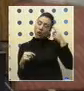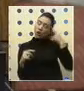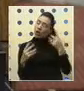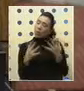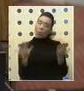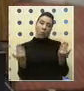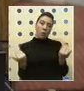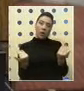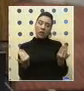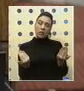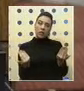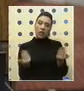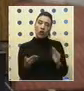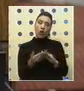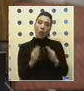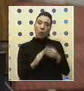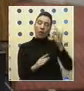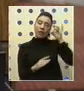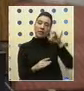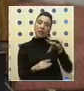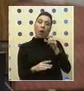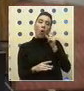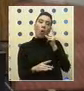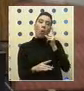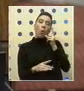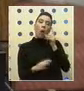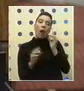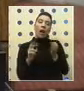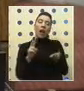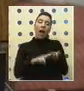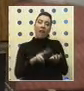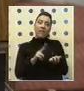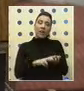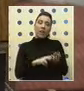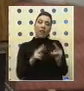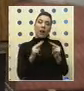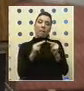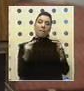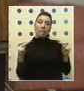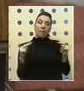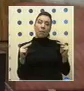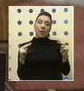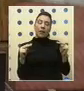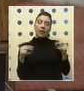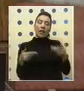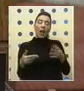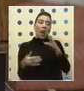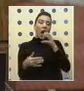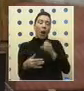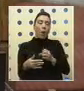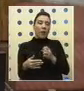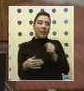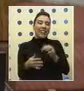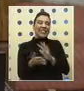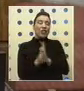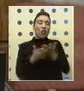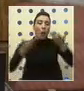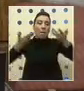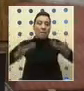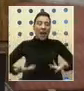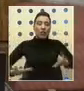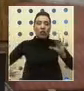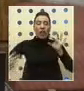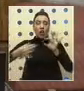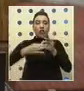toda necesidad que la comunidad sepa cuál es la realidad del puente que hoy sostiene prácticamente todo el peso de la